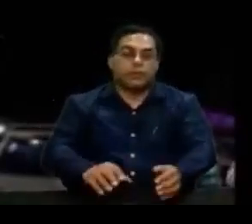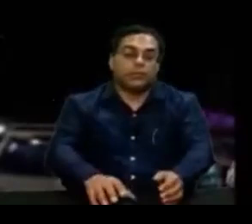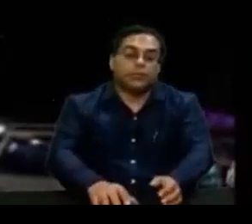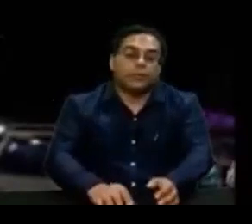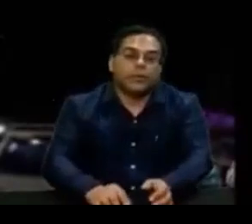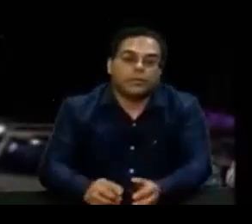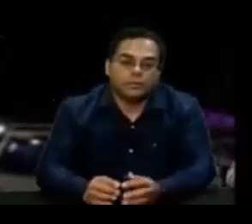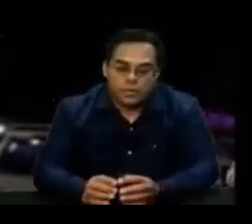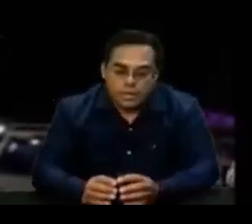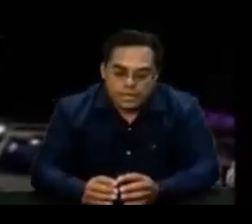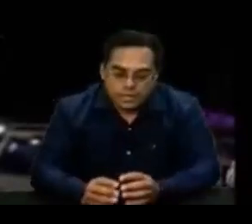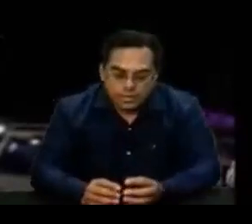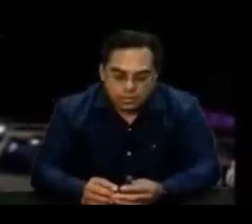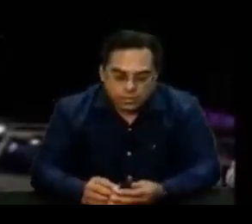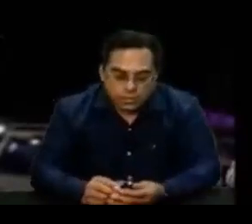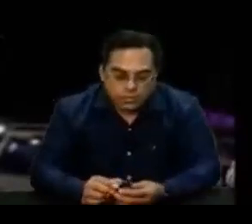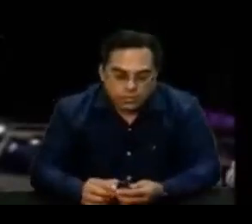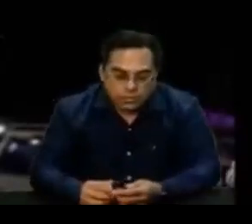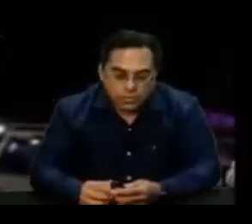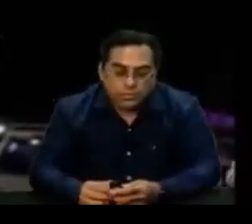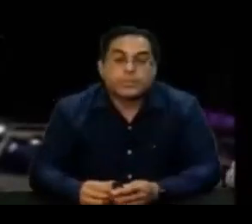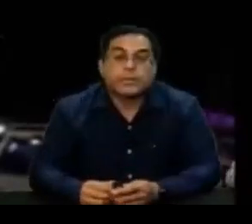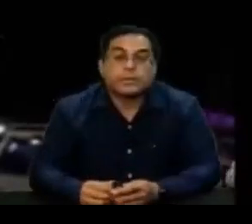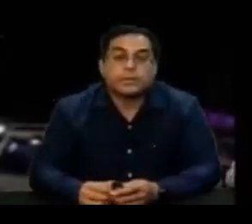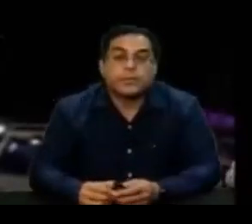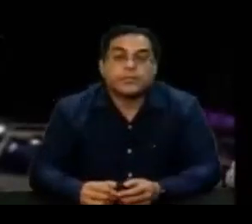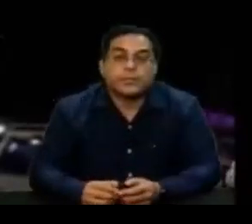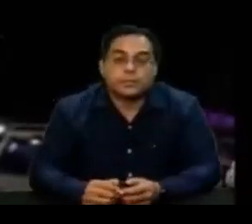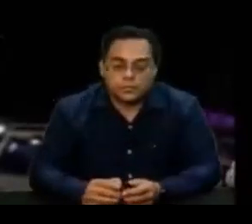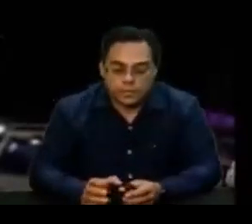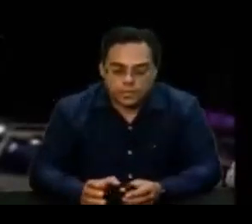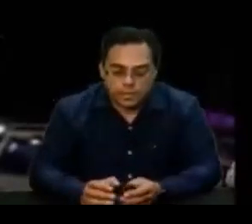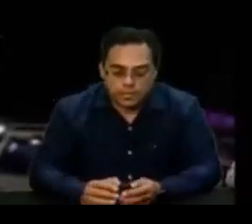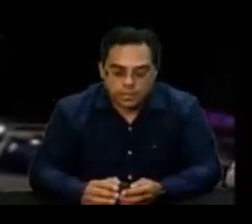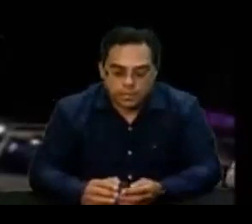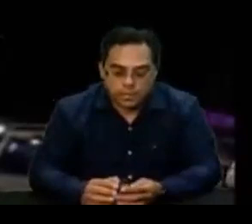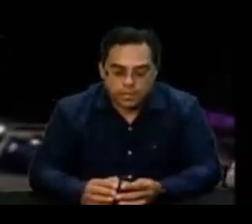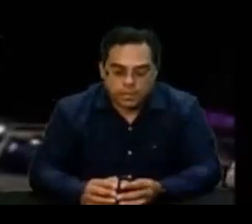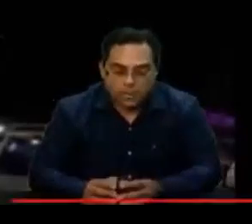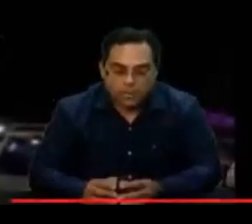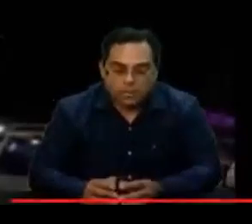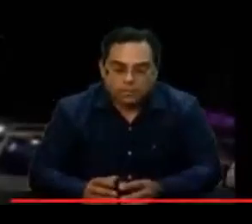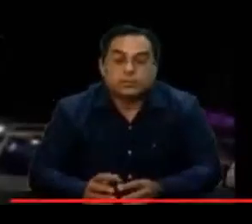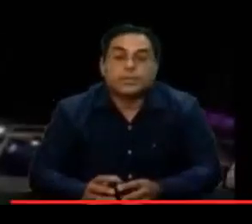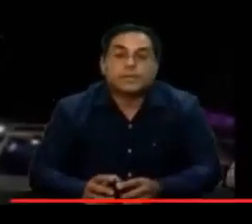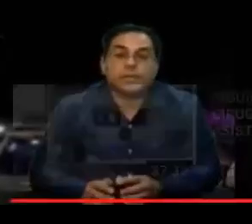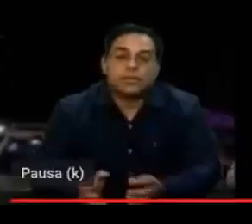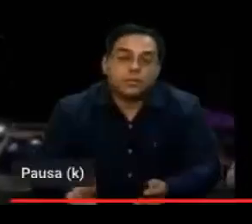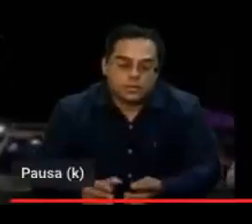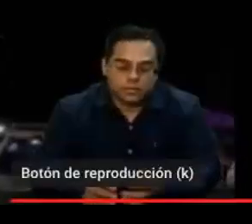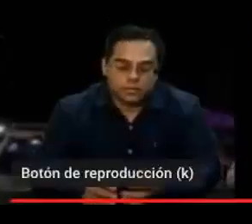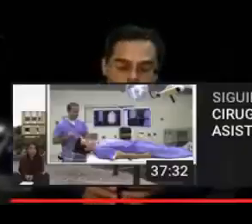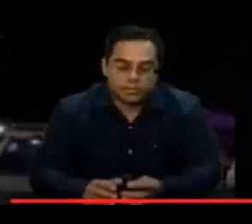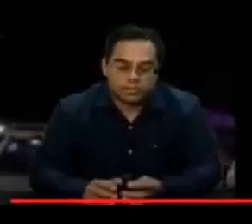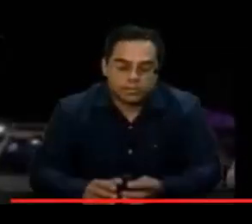por un método abierto. Creo que con esto, por cuestiones de tiempo, ya damos por terminado nuestra presentación.